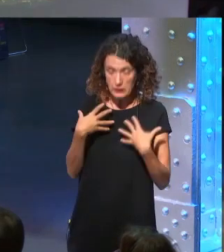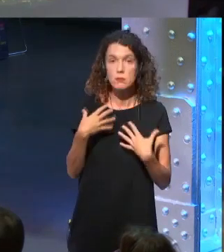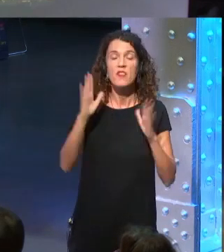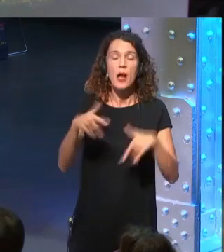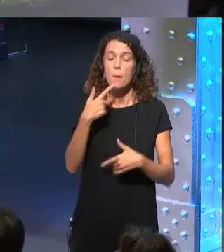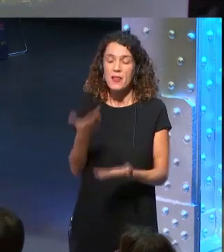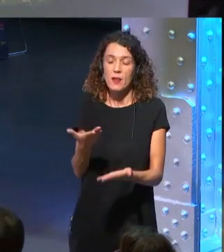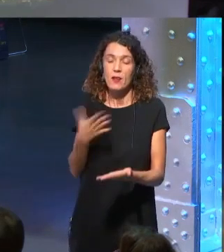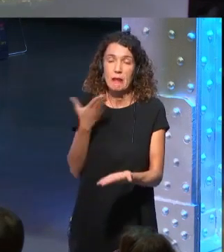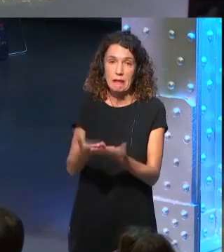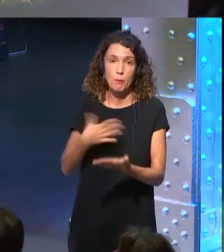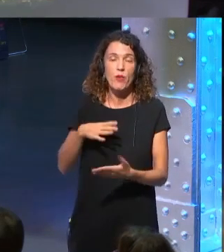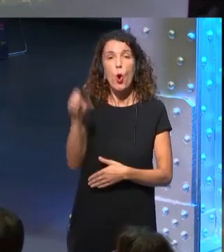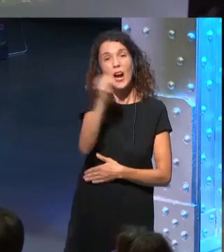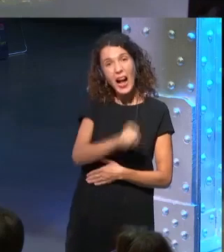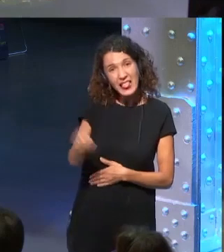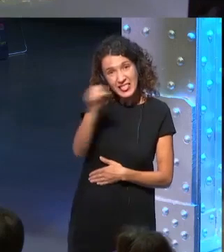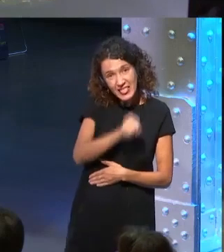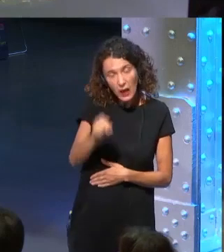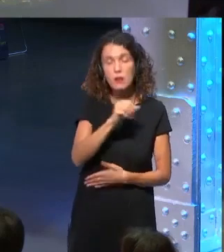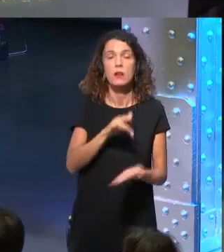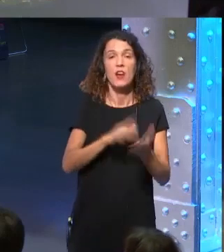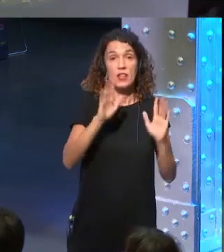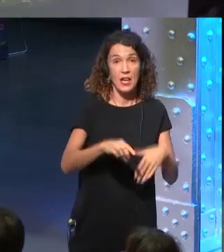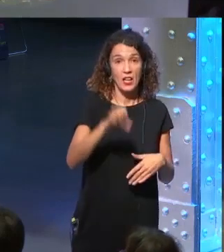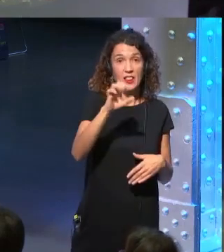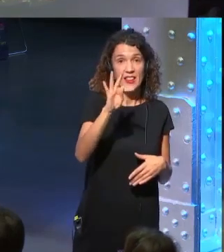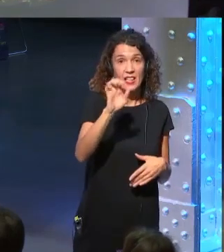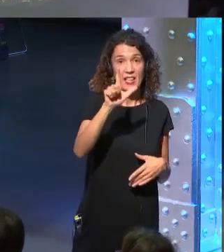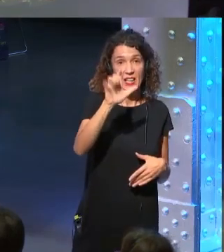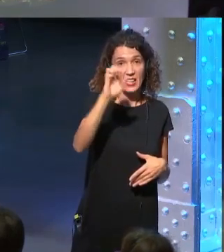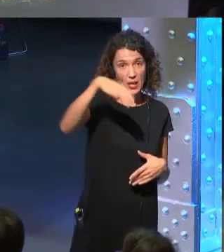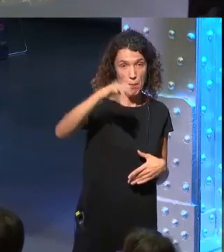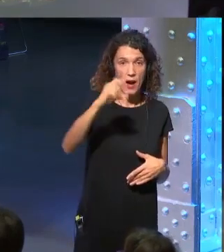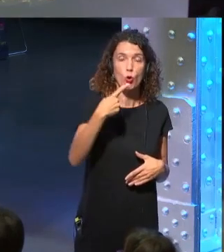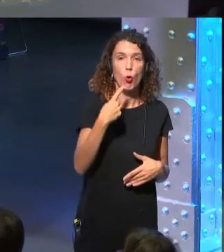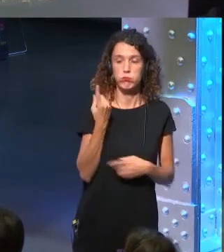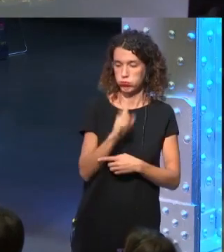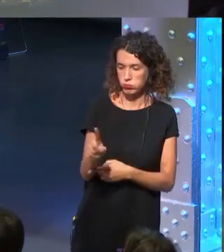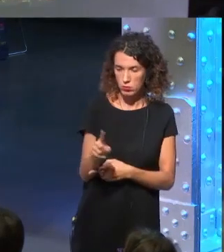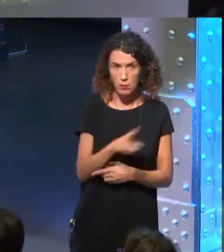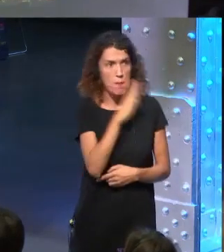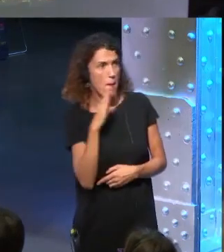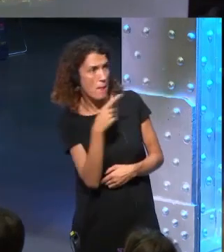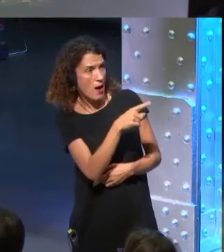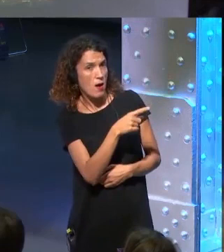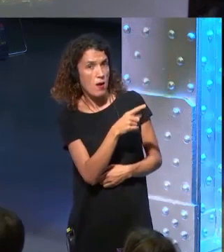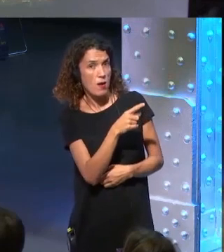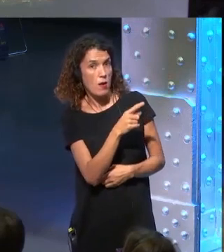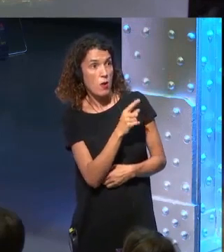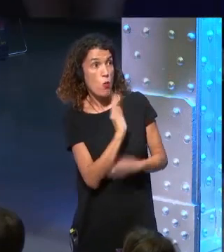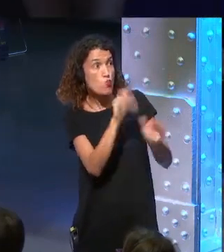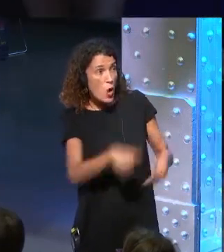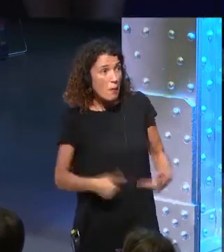cante. En este punto, Telémaco entra en escena. «Madre», dice: vuelve a